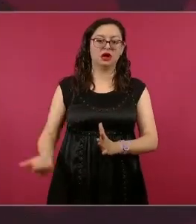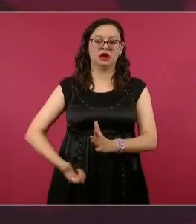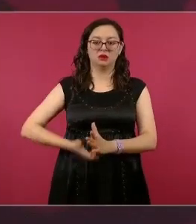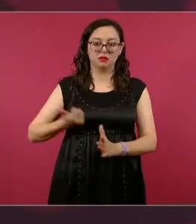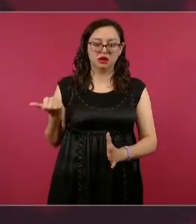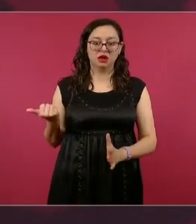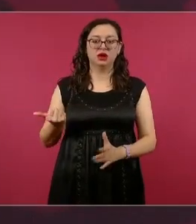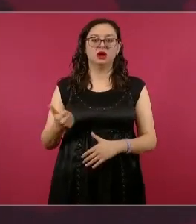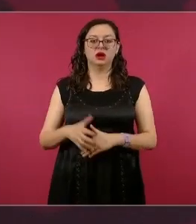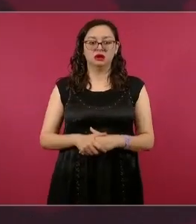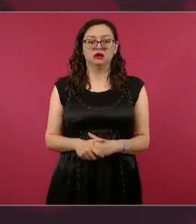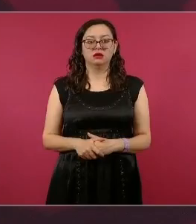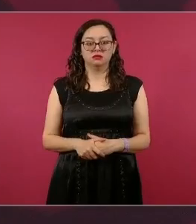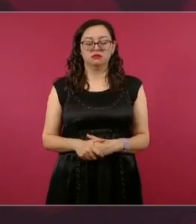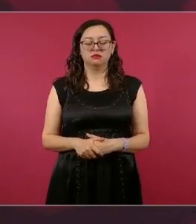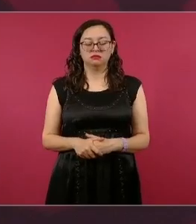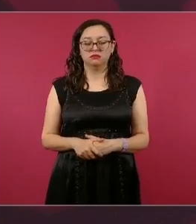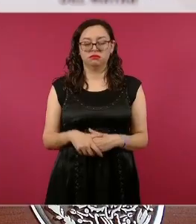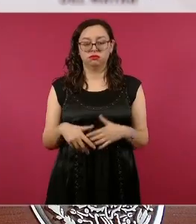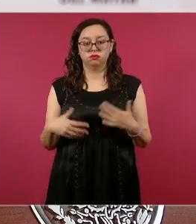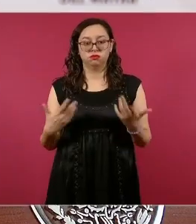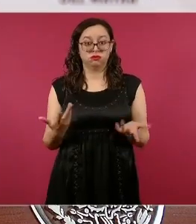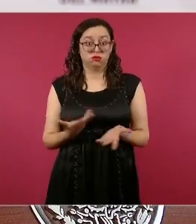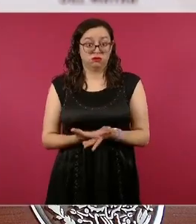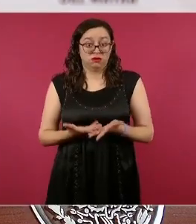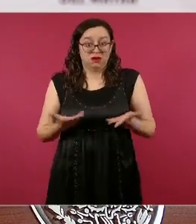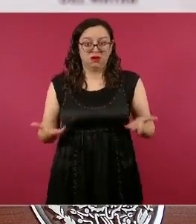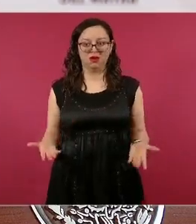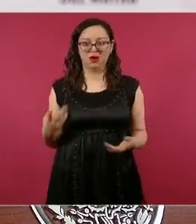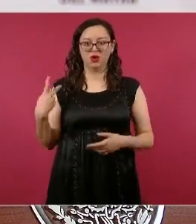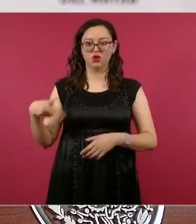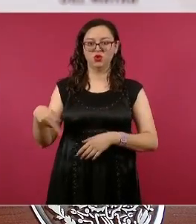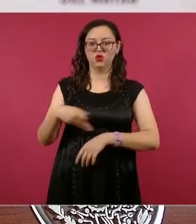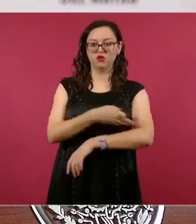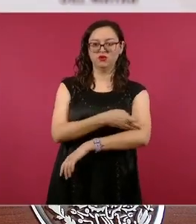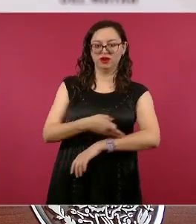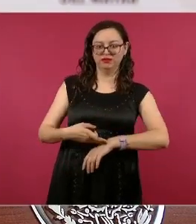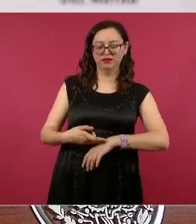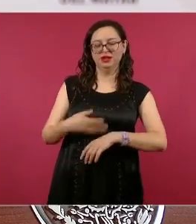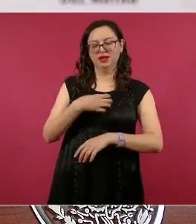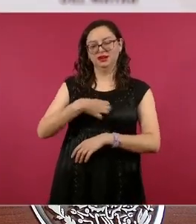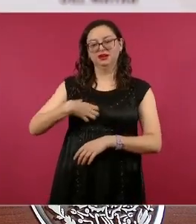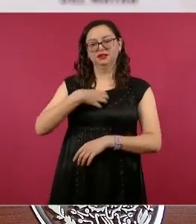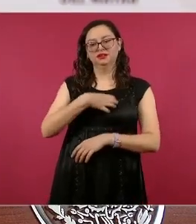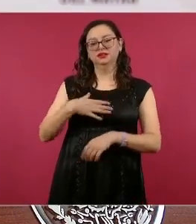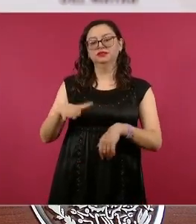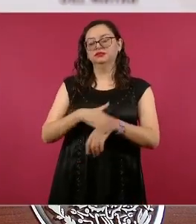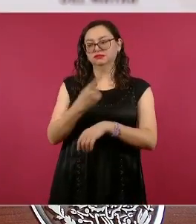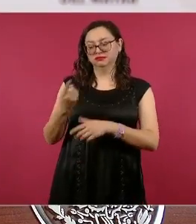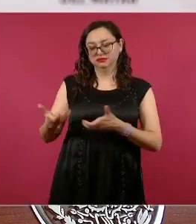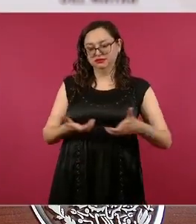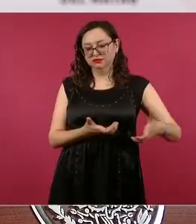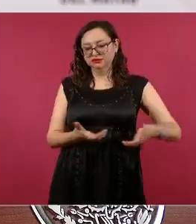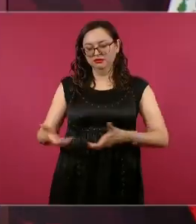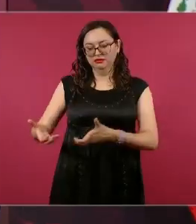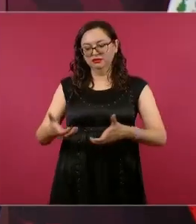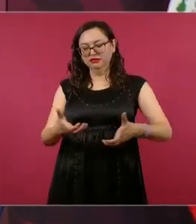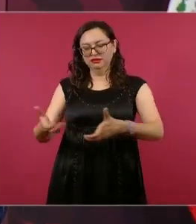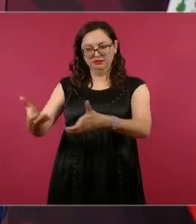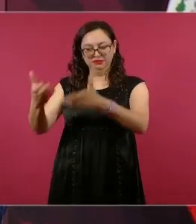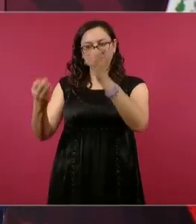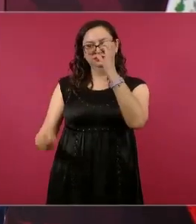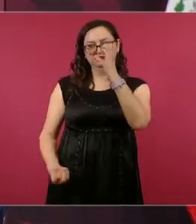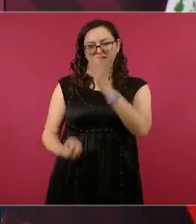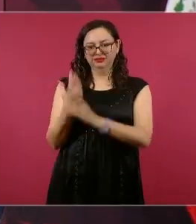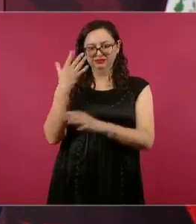Y ahora deben de estar contentas toda la familia por el camino. No sé si los comerciantes, pero yo creo